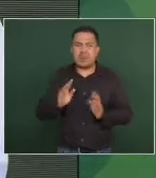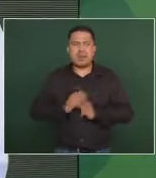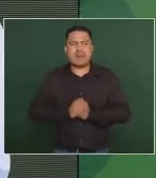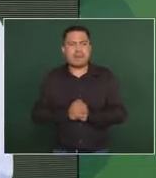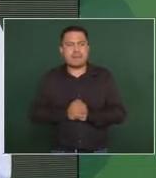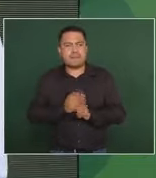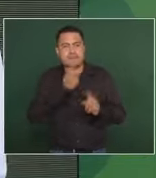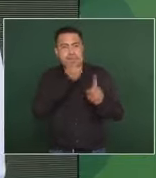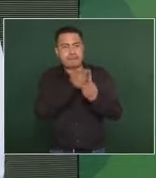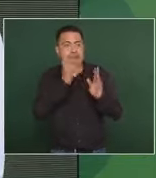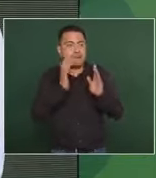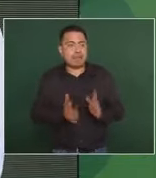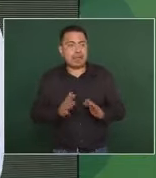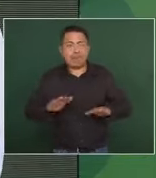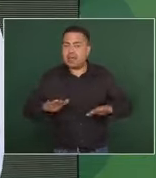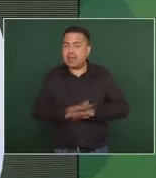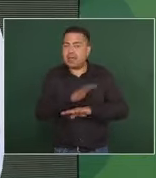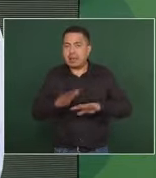Esto ya cambió